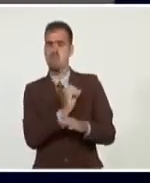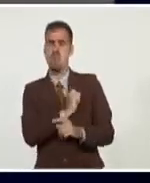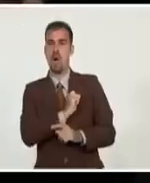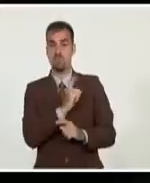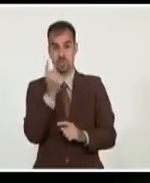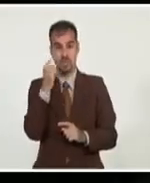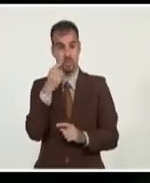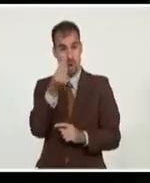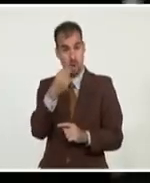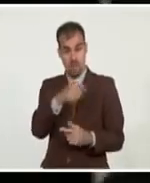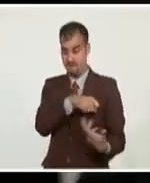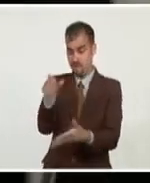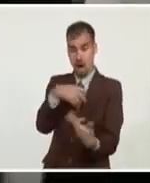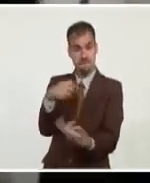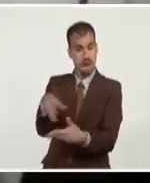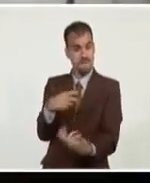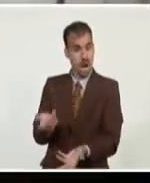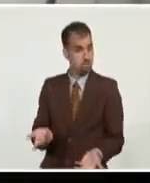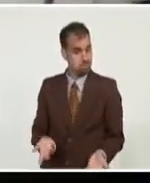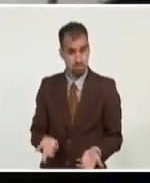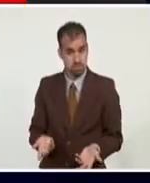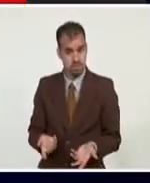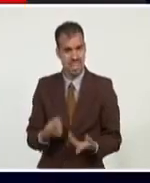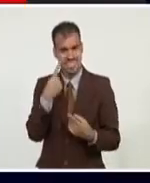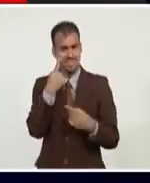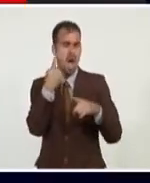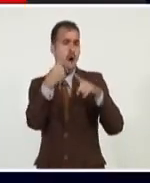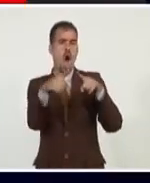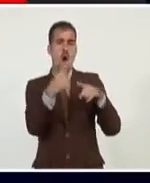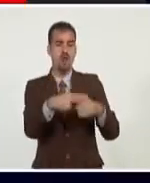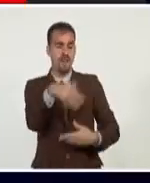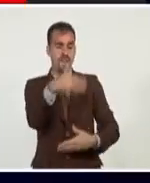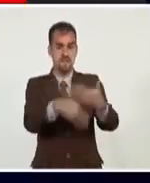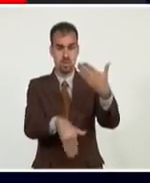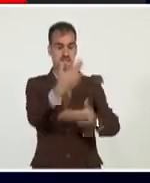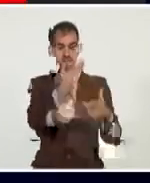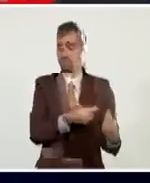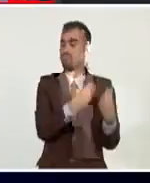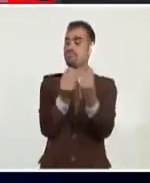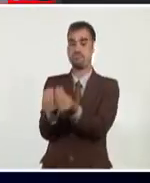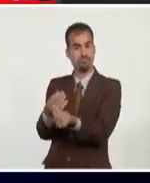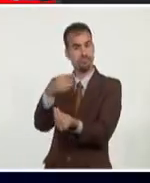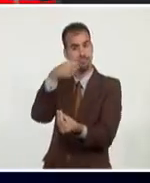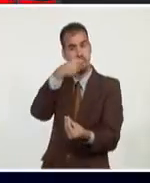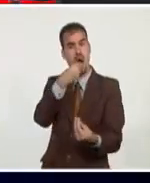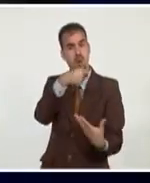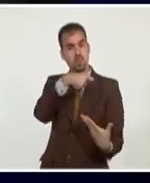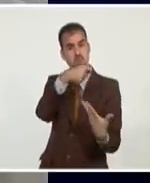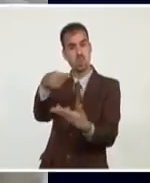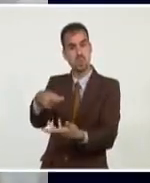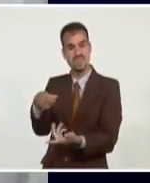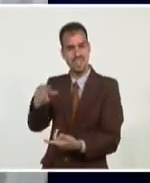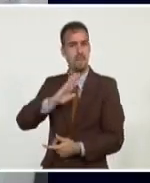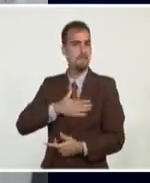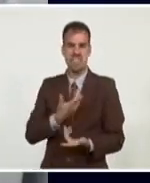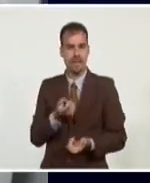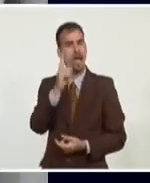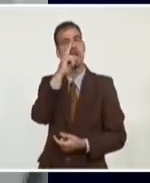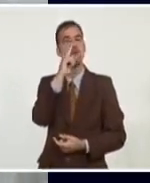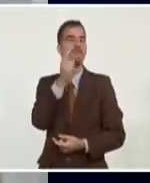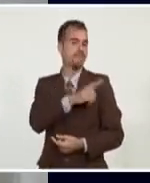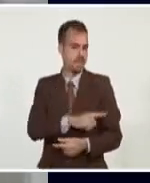recientes, pero también la factura de alimentos mediante tu envío que le llegó a los participantes de la farsa del mes de noviembre. A